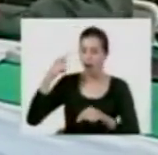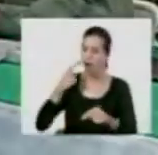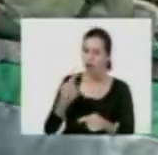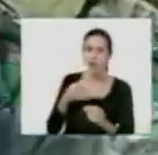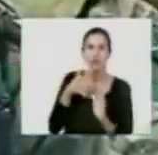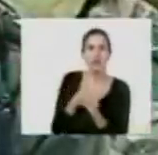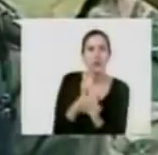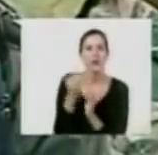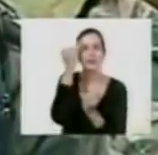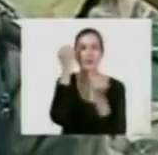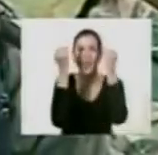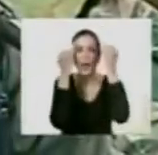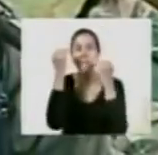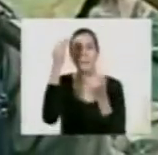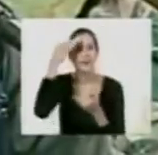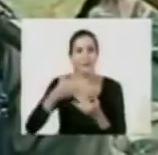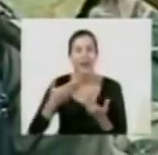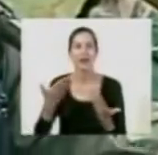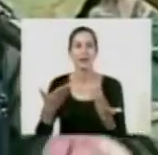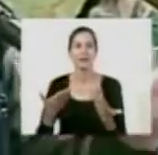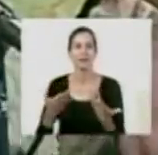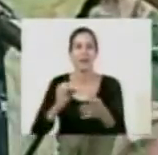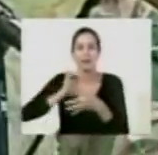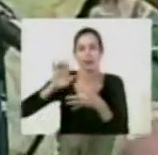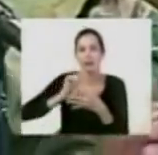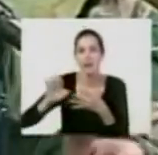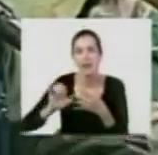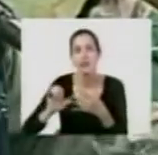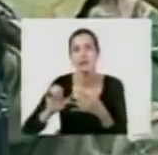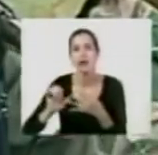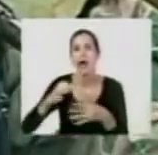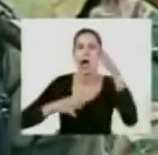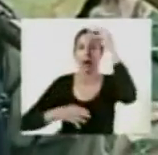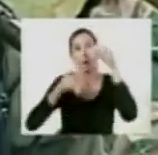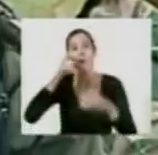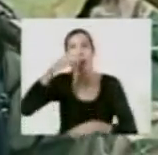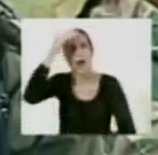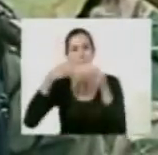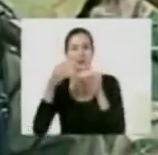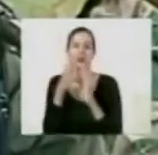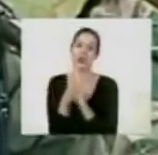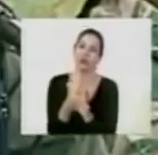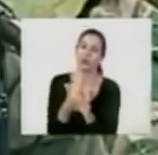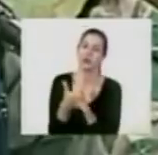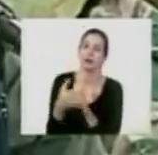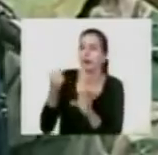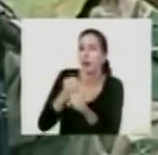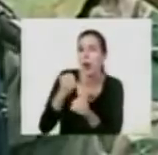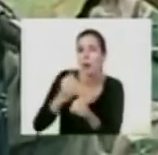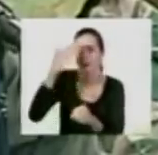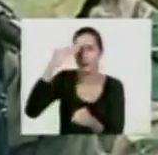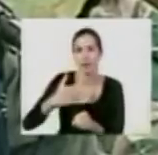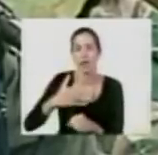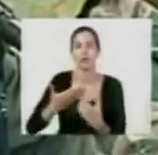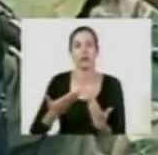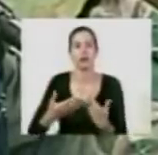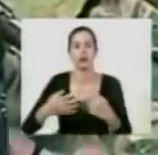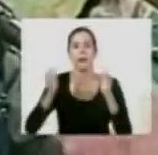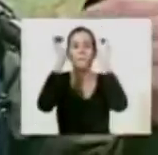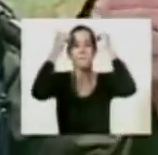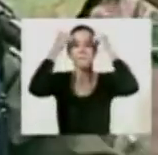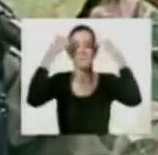estrategia nacional militar y comparte los conceptos de la milicia nacional bolivariana y comparte los conceptos